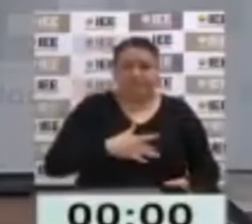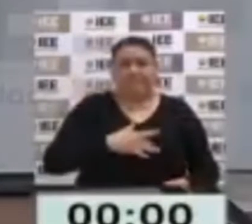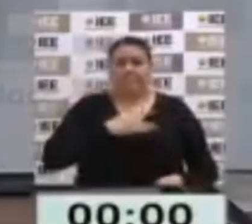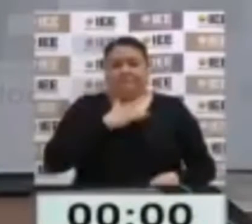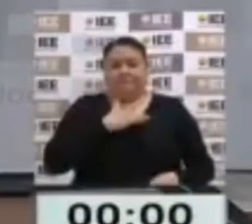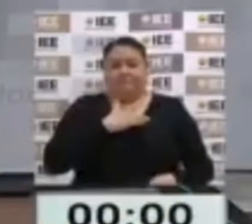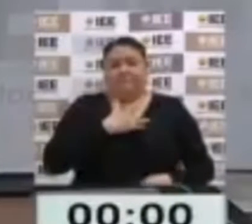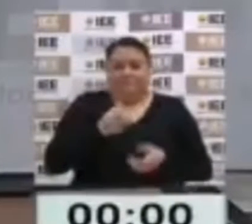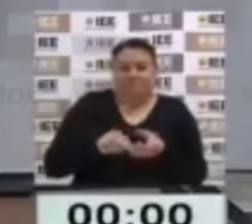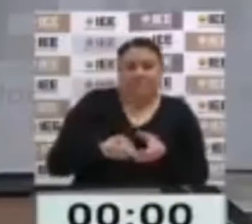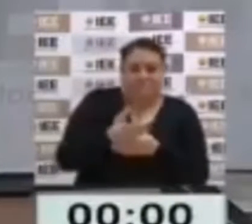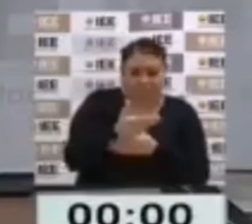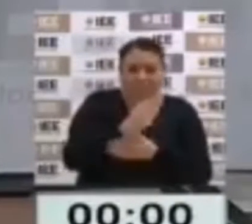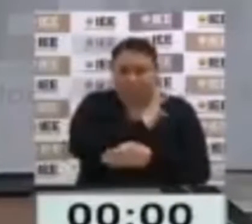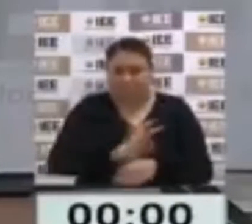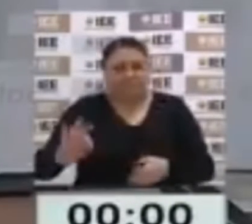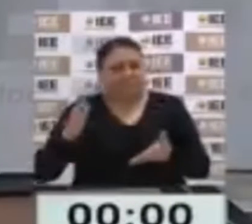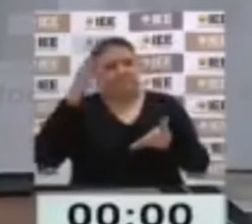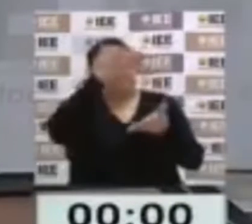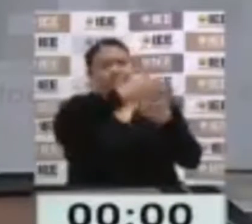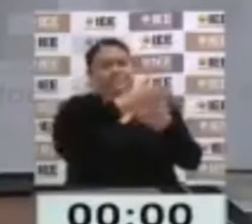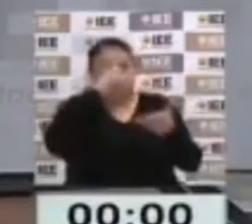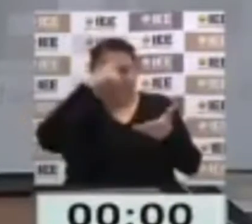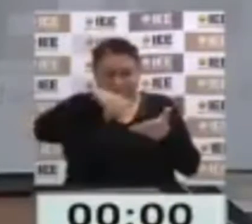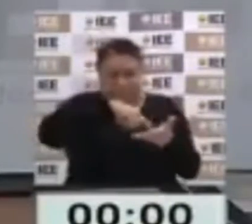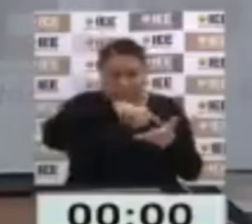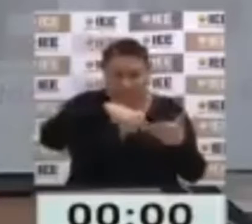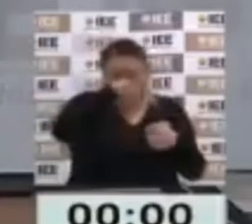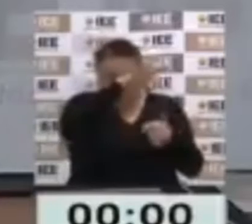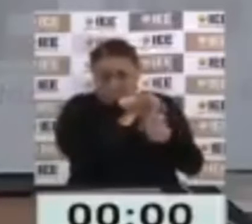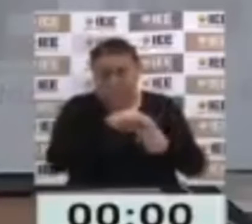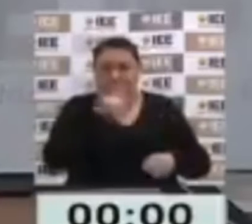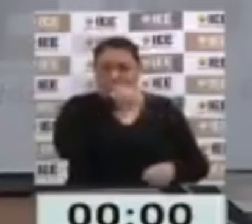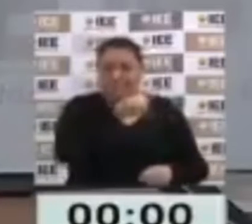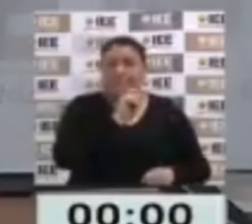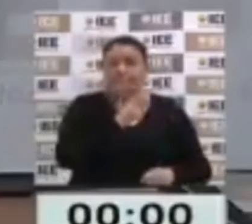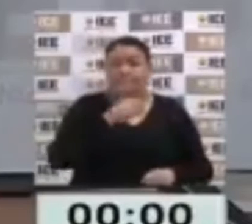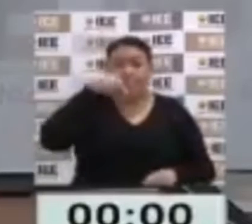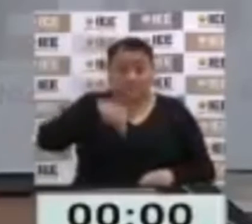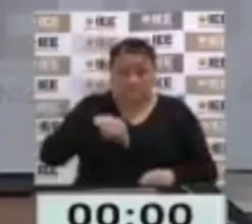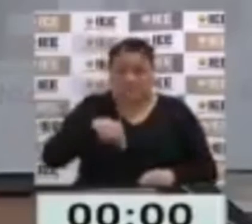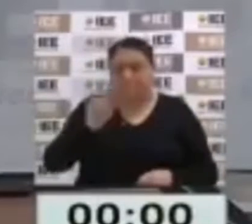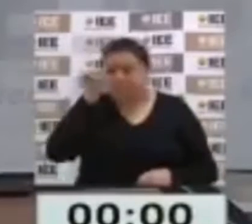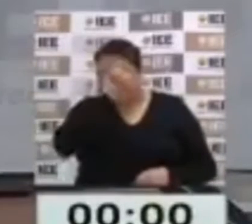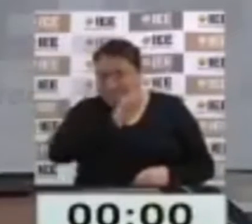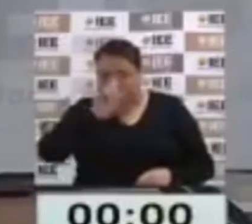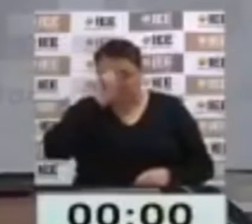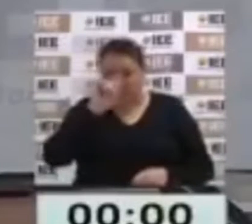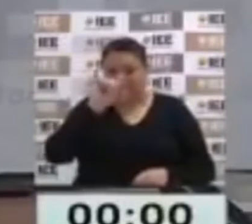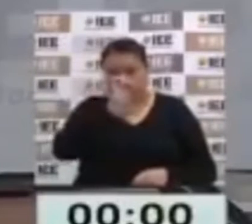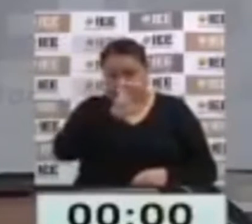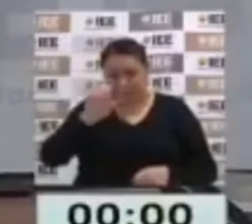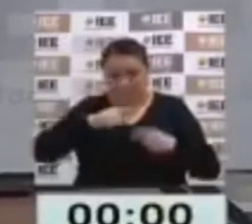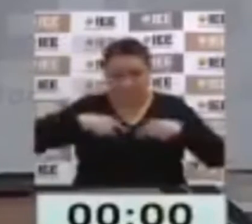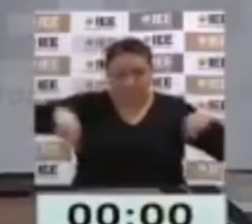desempeño en futuras jornadas electorales. En este tenor, exigió al órgano electoral corregir los errores que tuvo en el pasado, no